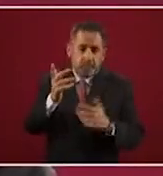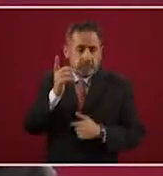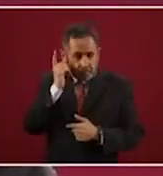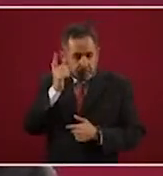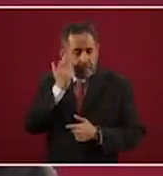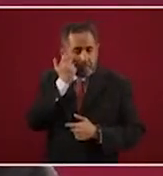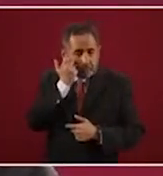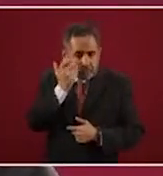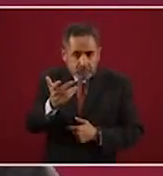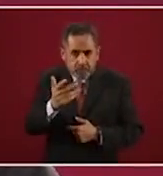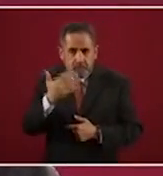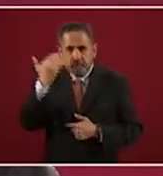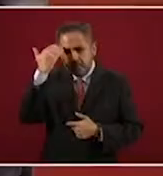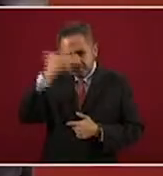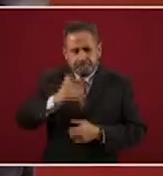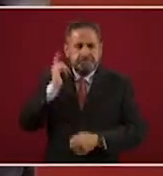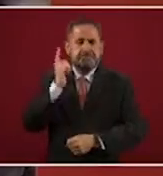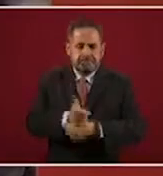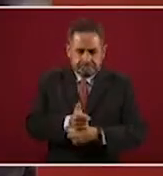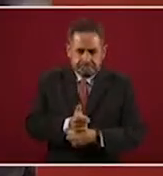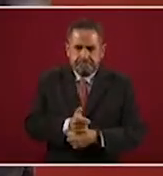¿sí?, saber